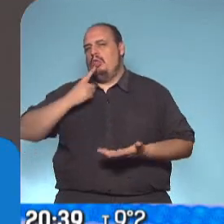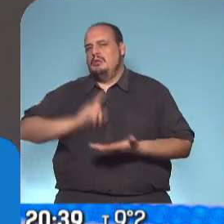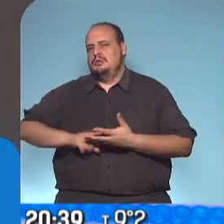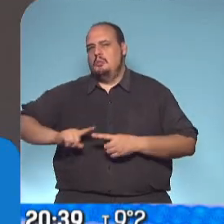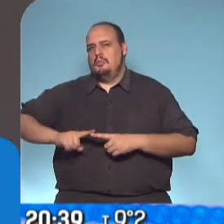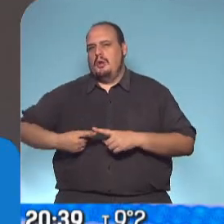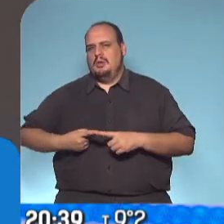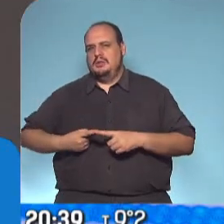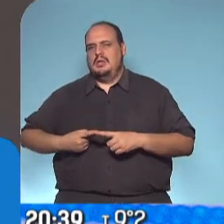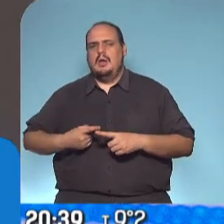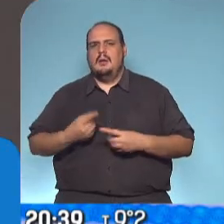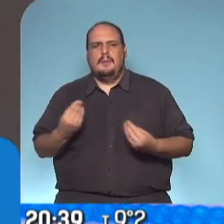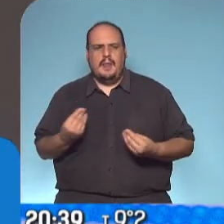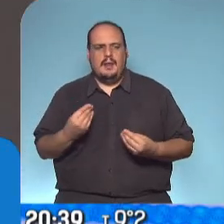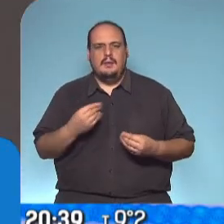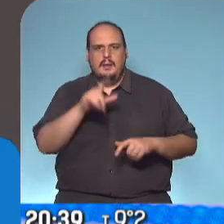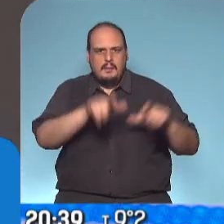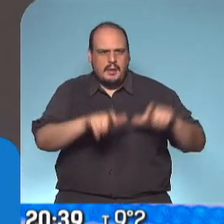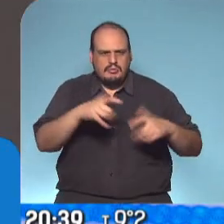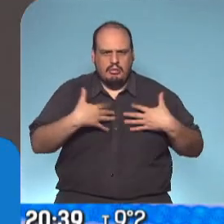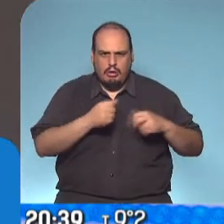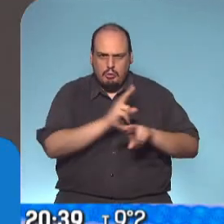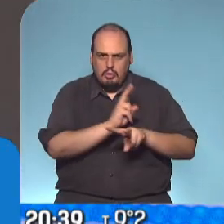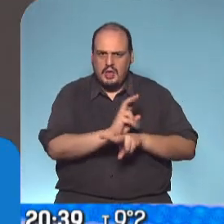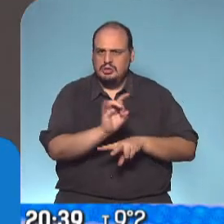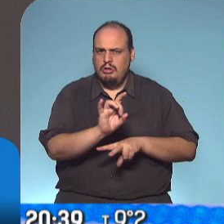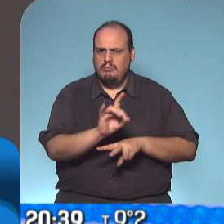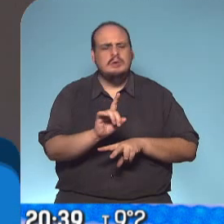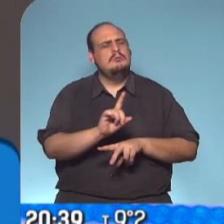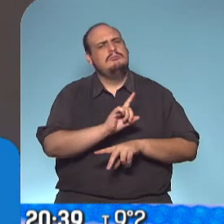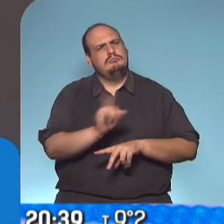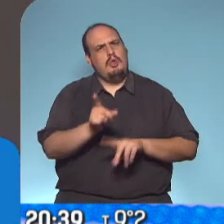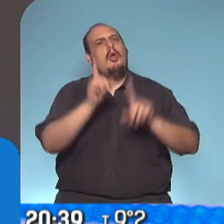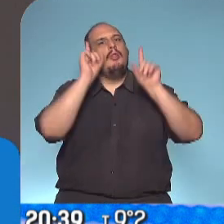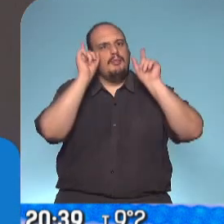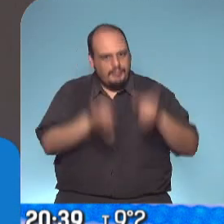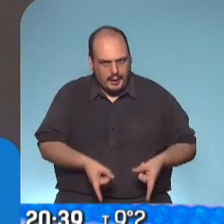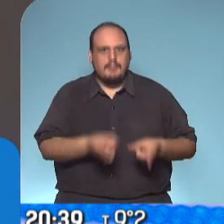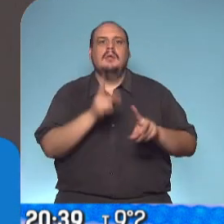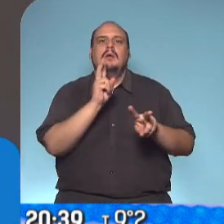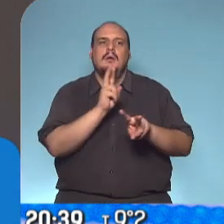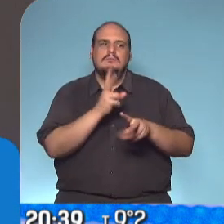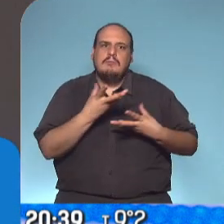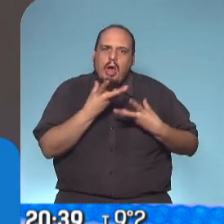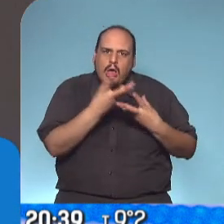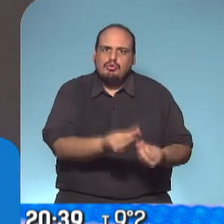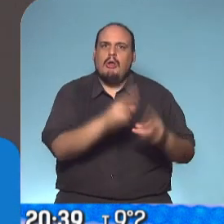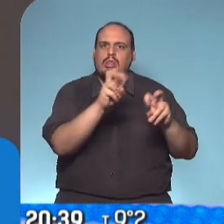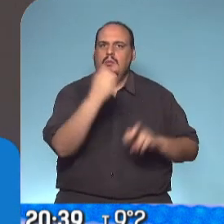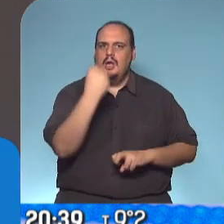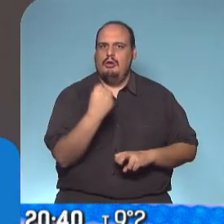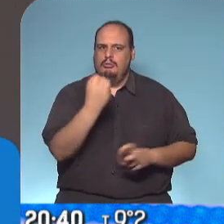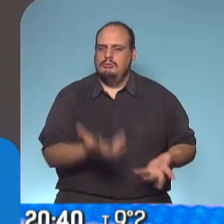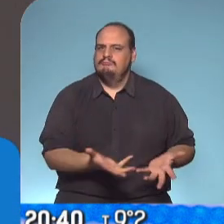solo cuidar en materia de salud a sus vecinos y a sus vecinas, sino también acompañarlos y acompañarlas en materia económica. Así